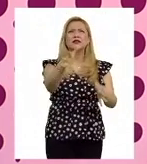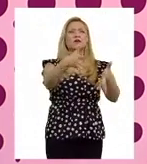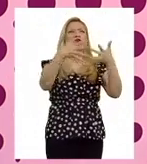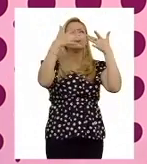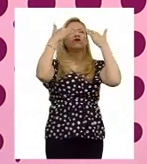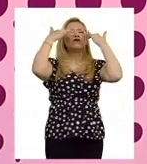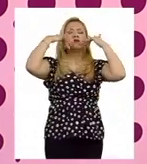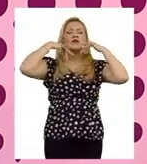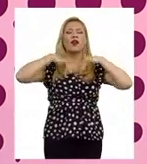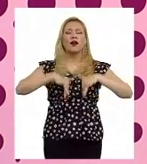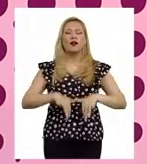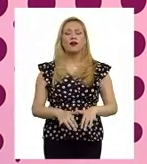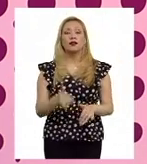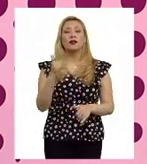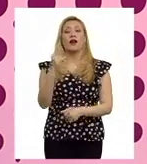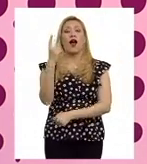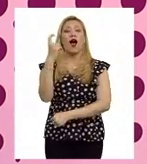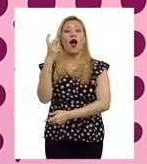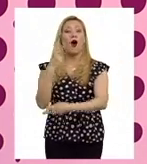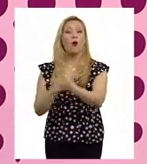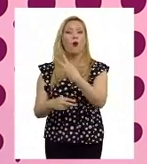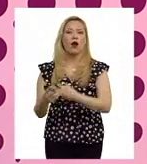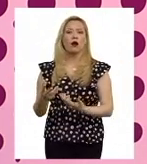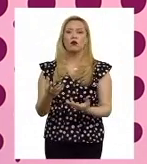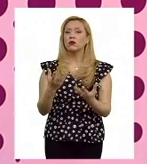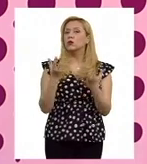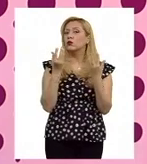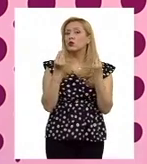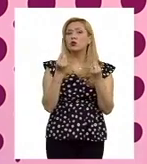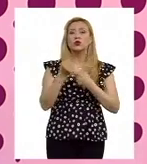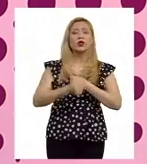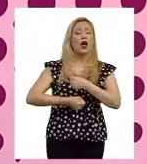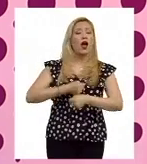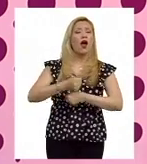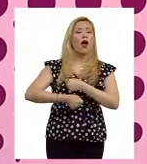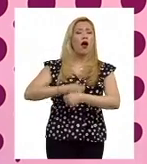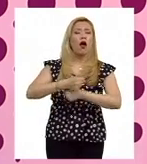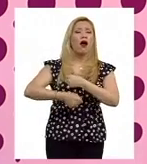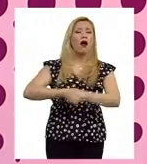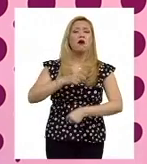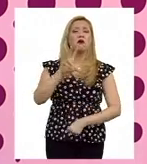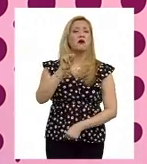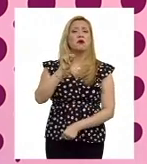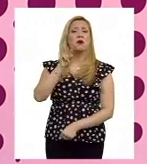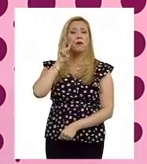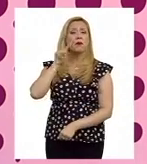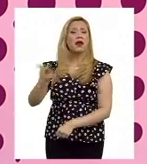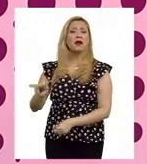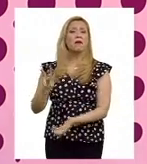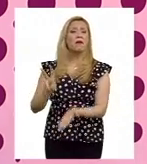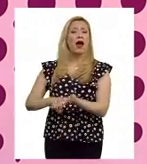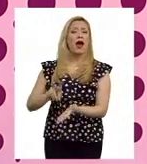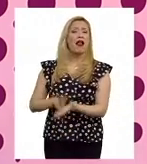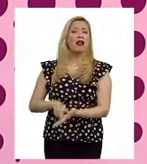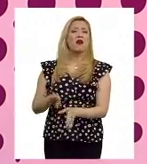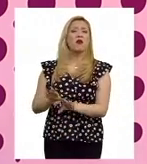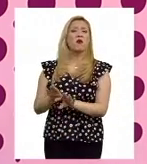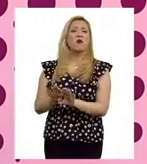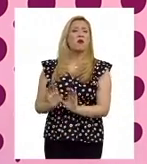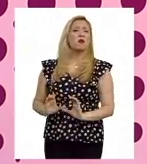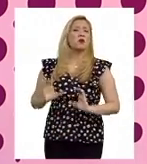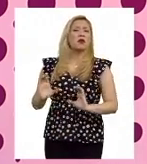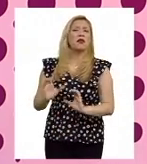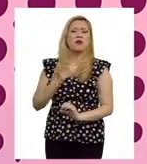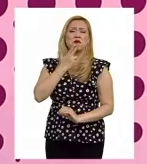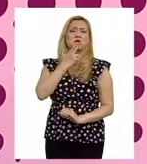durante muchos años no se han valorado esos servicios ecosistémicos que finalmente son las materias primas que nos dan,